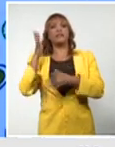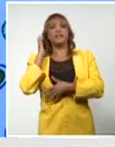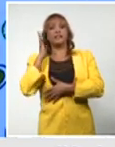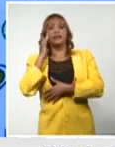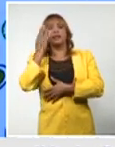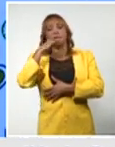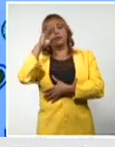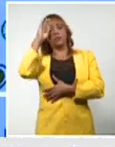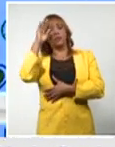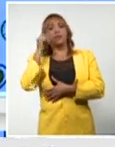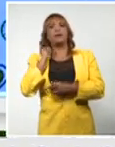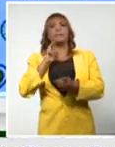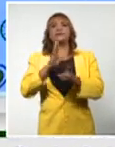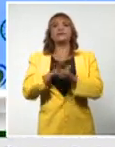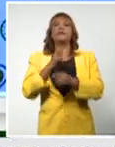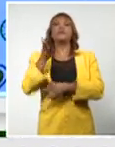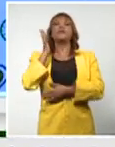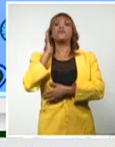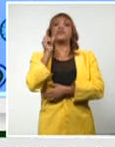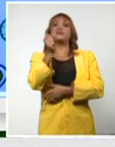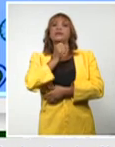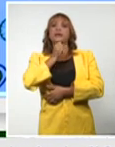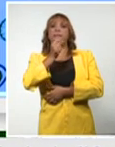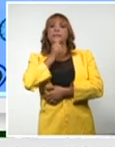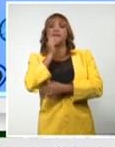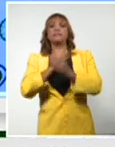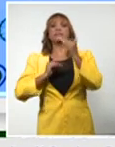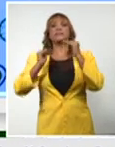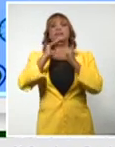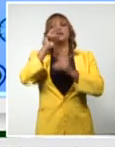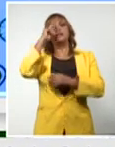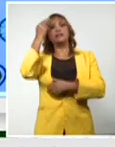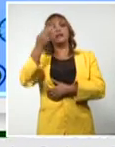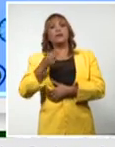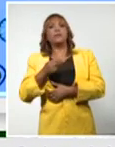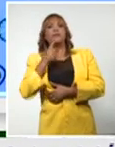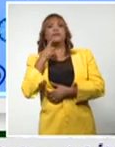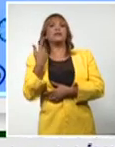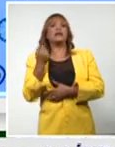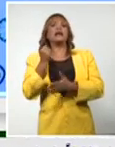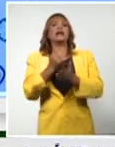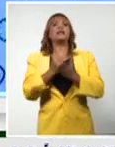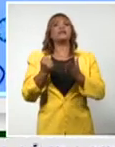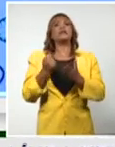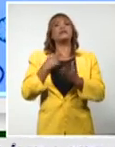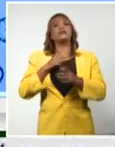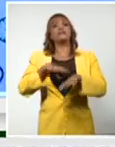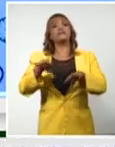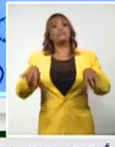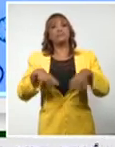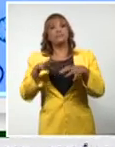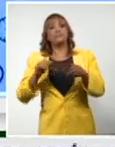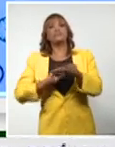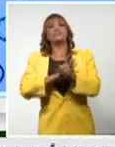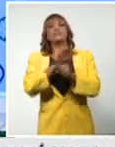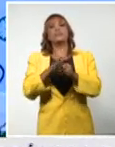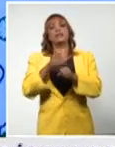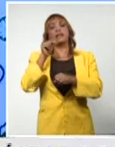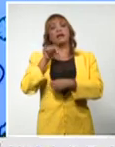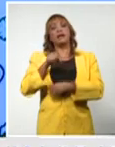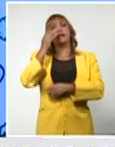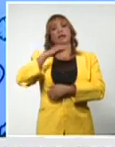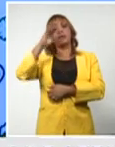inmediato iniciamos la conferencia de prensa del Ministerio de Salud Pública sobre la actualización de la situación epidemiológica del país frente